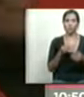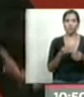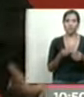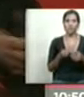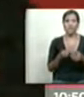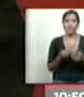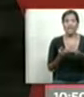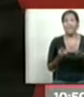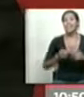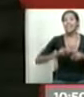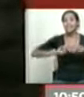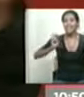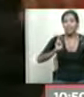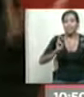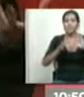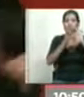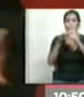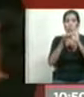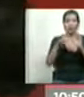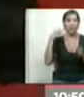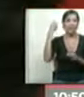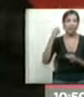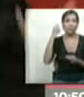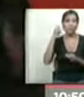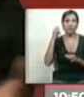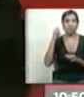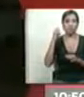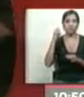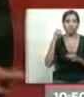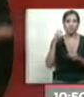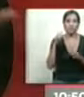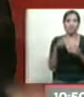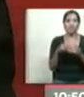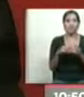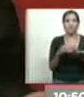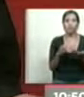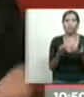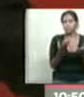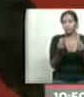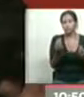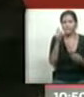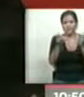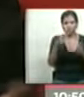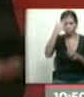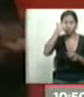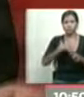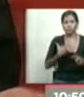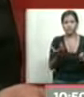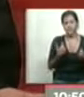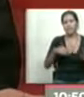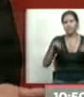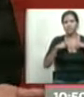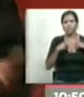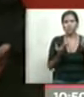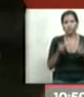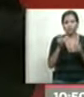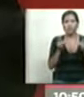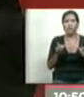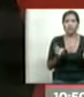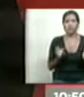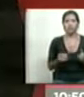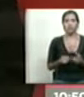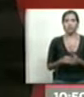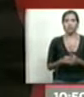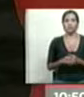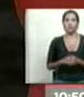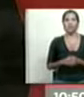Unión Europea. Ustedes que la enviosan y tal, bueno, esa gente es muy seria, hay que reconocerlo, para algunos detalles son muy serios.